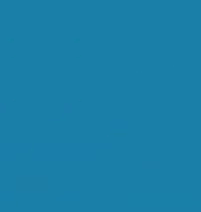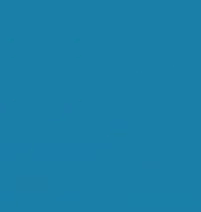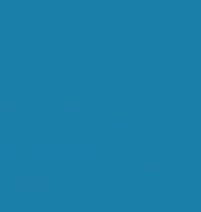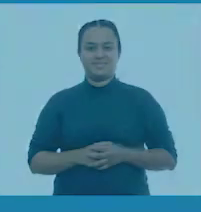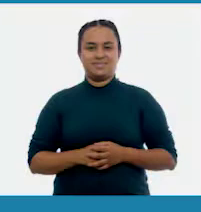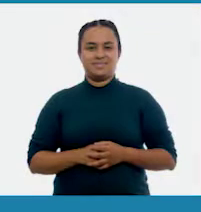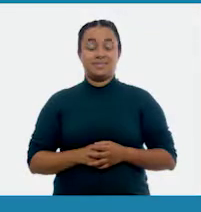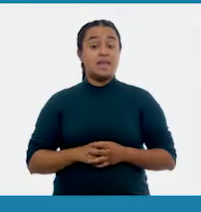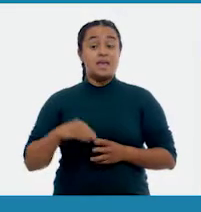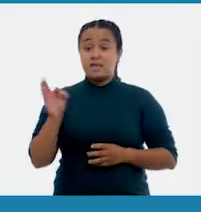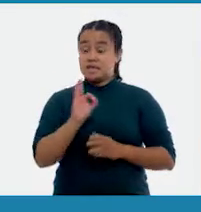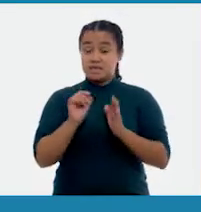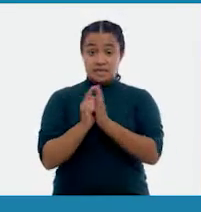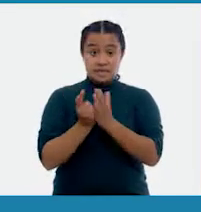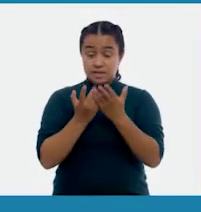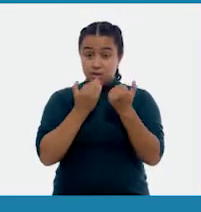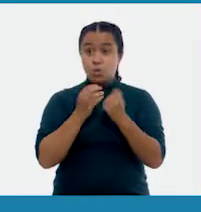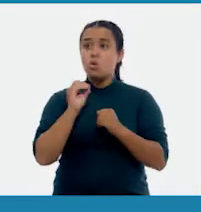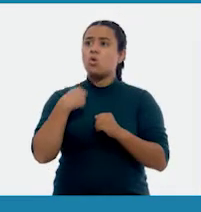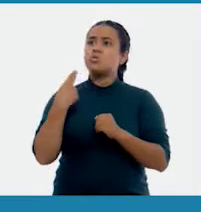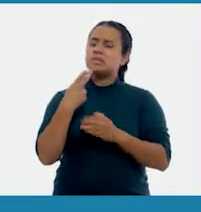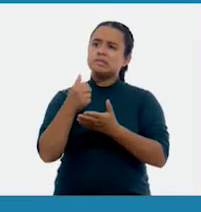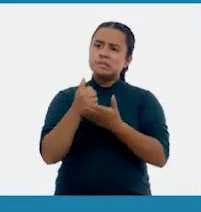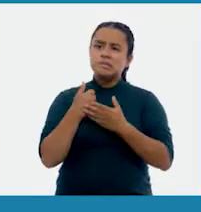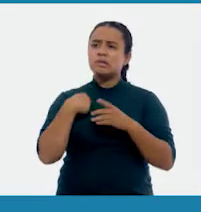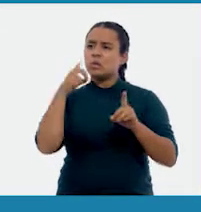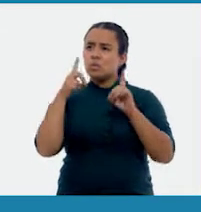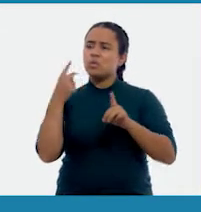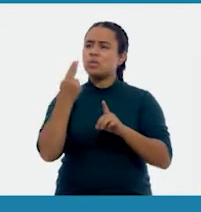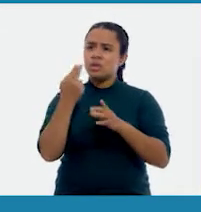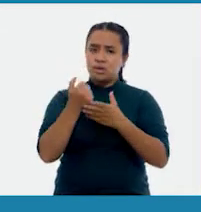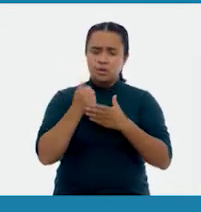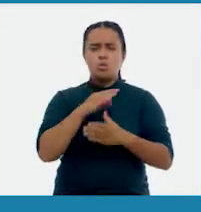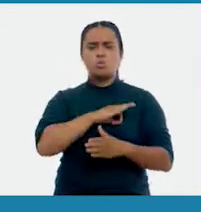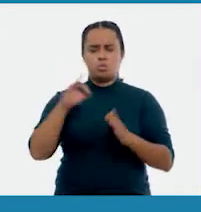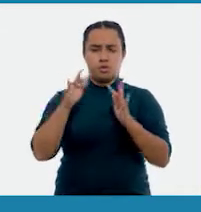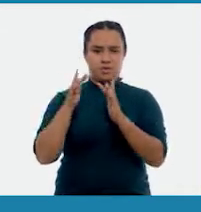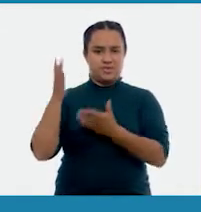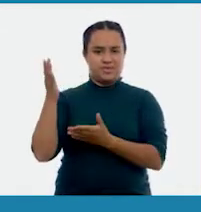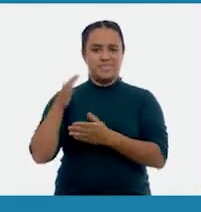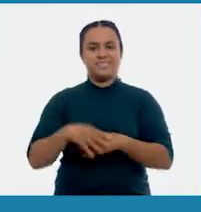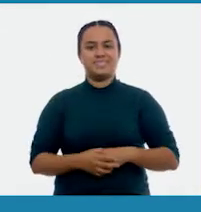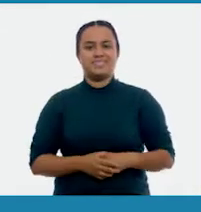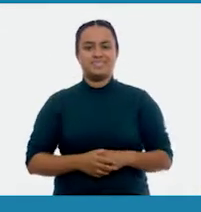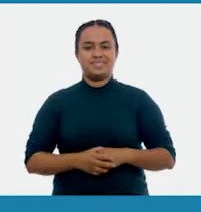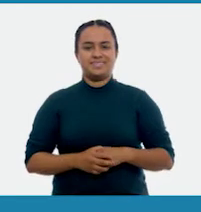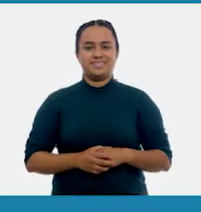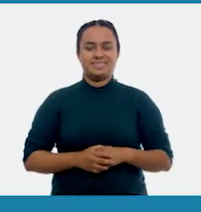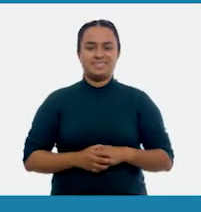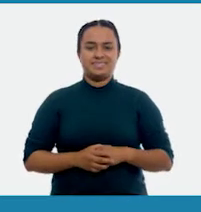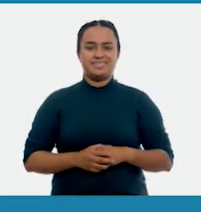Si no tienes el libro de texto o necesitas ayuda para responder las preguntas, contáctanos.